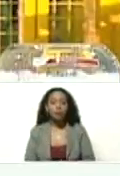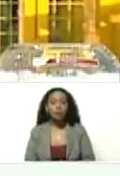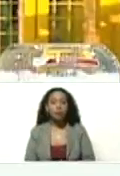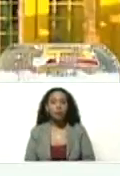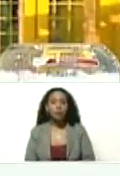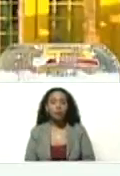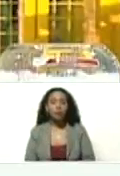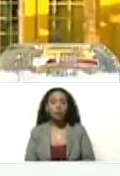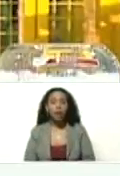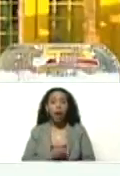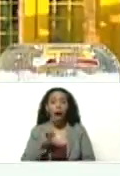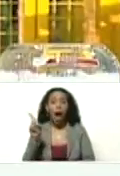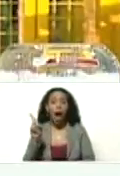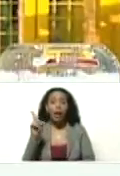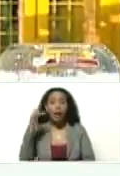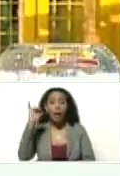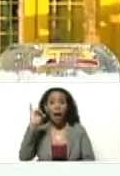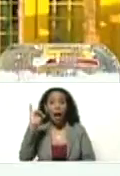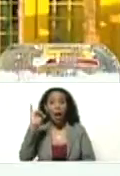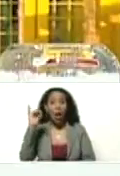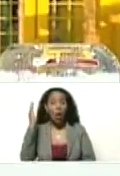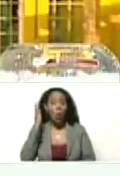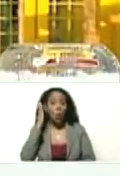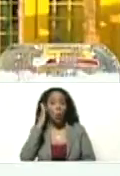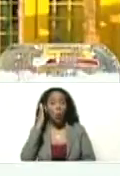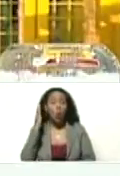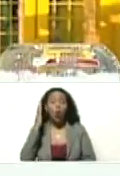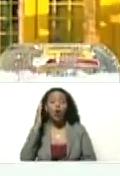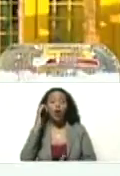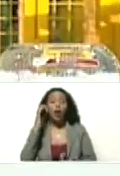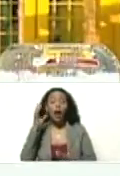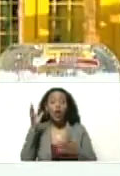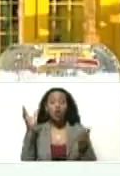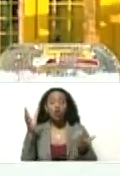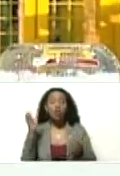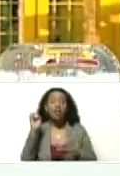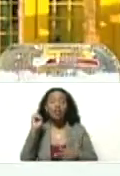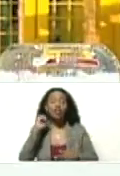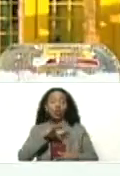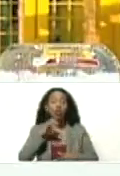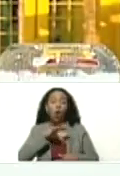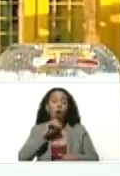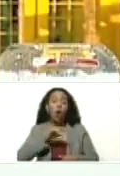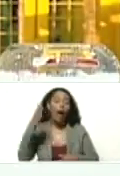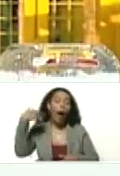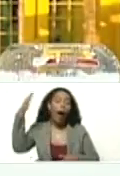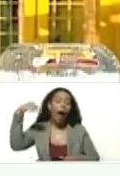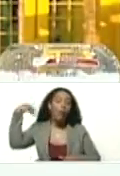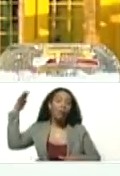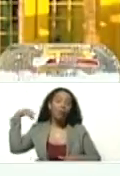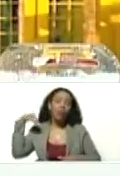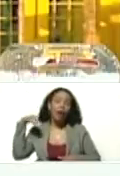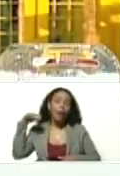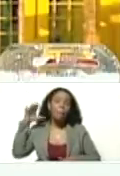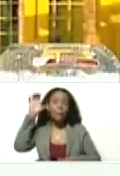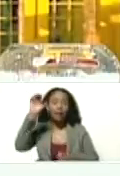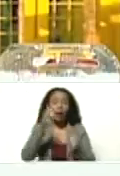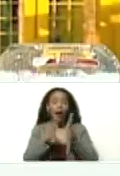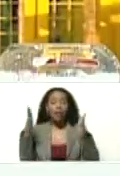Ahí en los hornos de la historia. Ahí, en los hornos de la historia. De la historia de la patria grande que